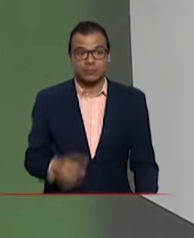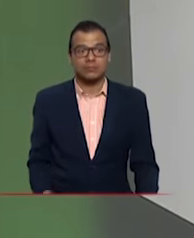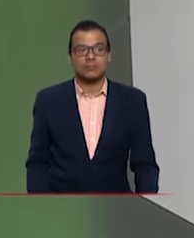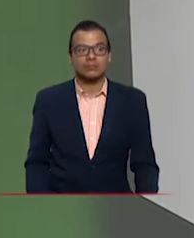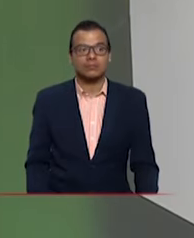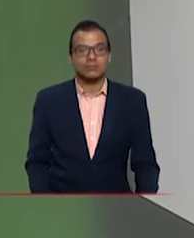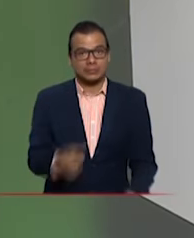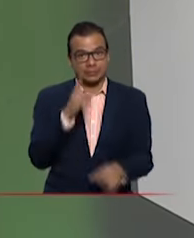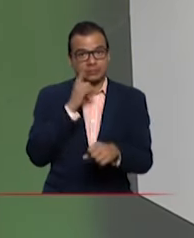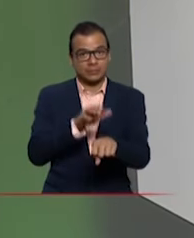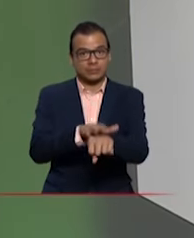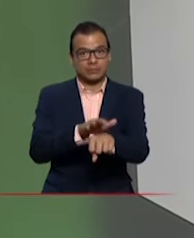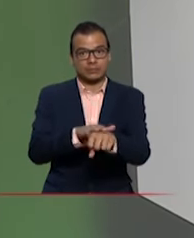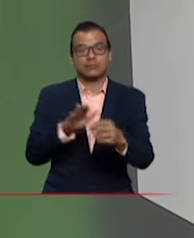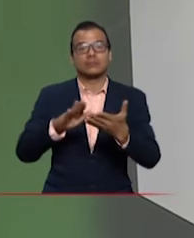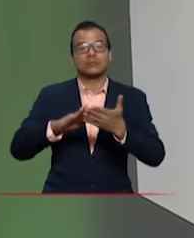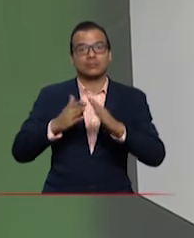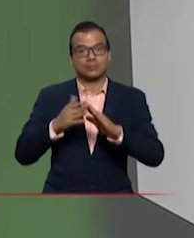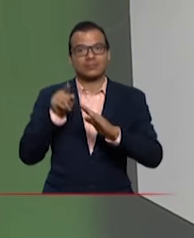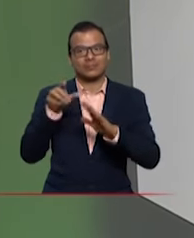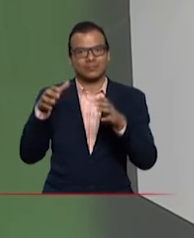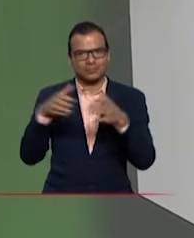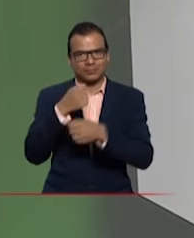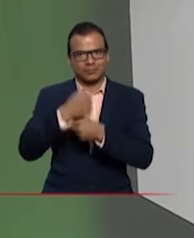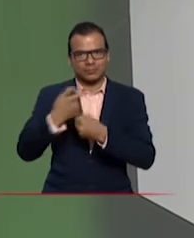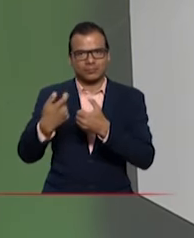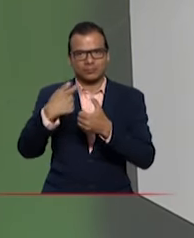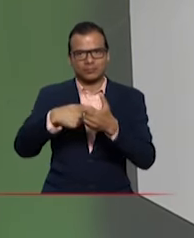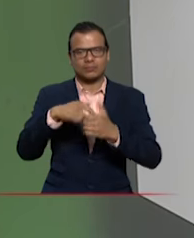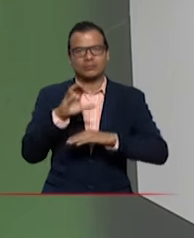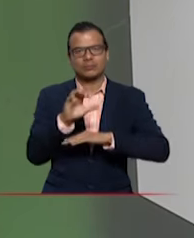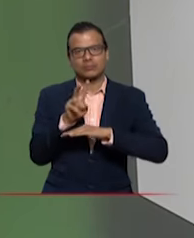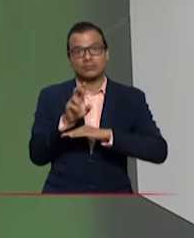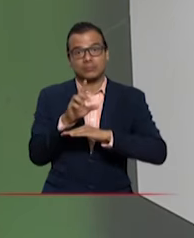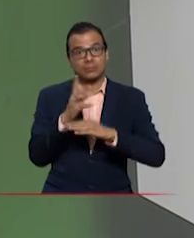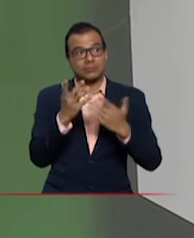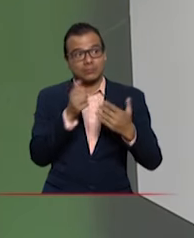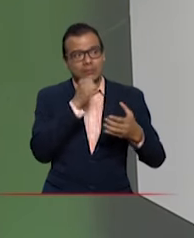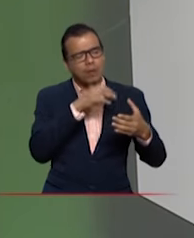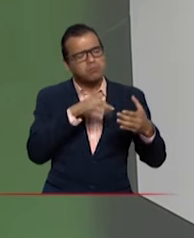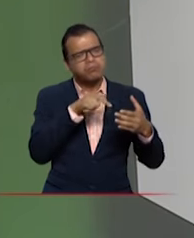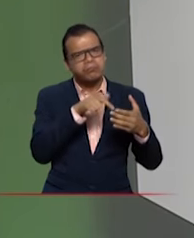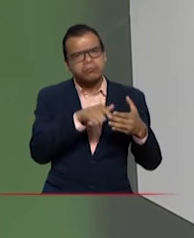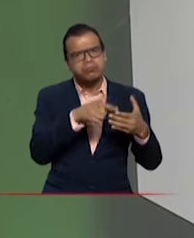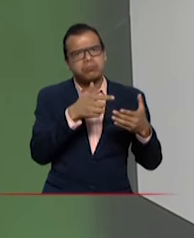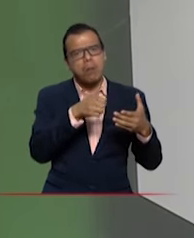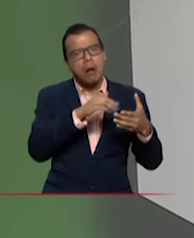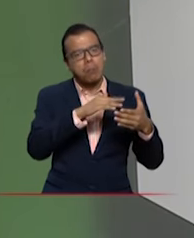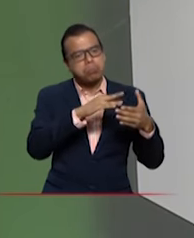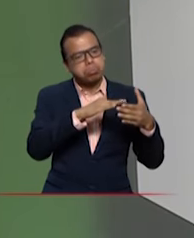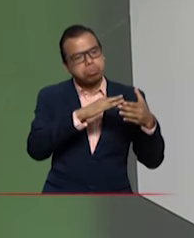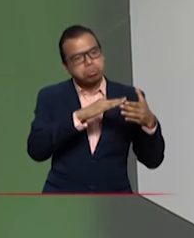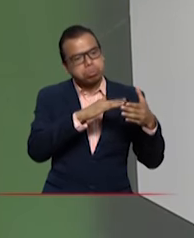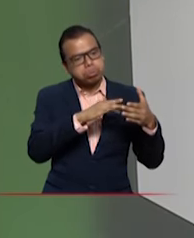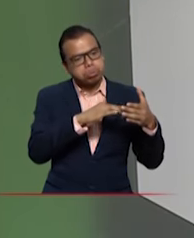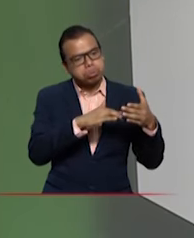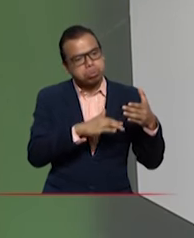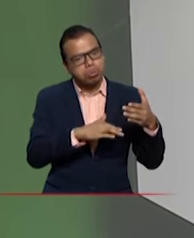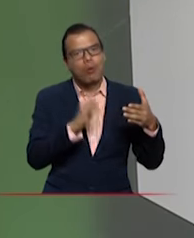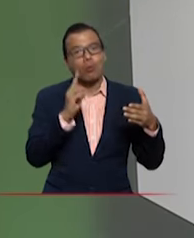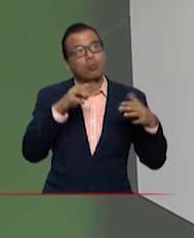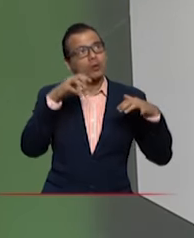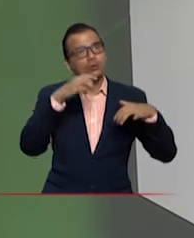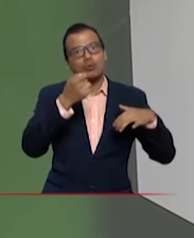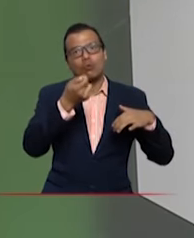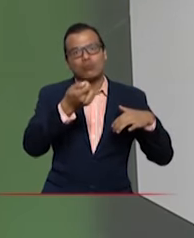Ojo a esto, una comunidad y funcionarios de la CBC rescataron peces de un humedal afectado por ausencia de lluvias. Ocurrió en